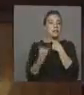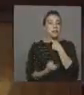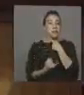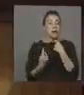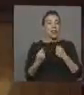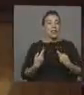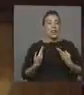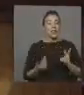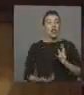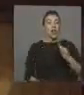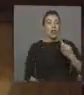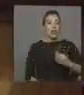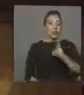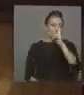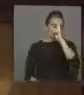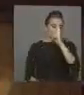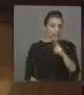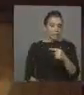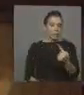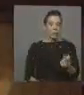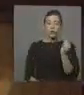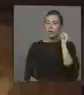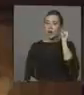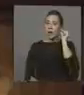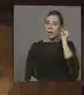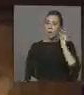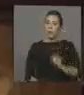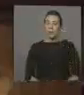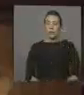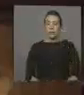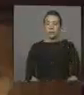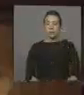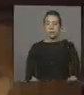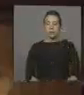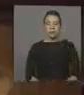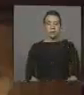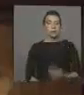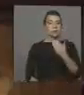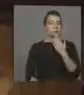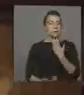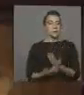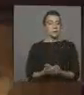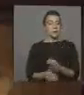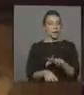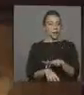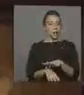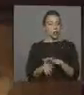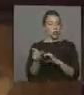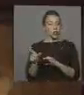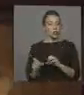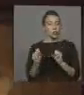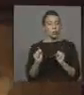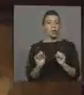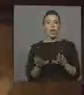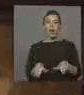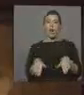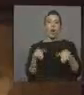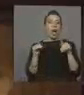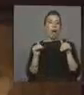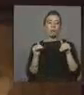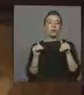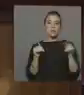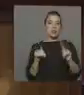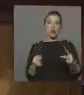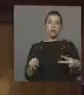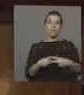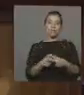un trato digno y respetuoso hacia la mujer. Se establece que el médico podrá abstenerse de interrumpir